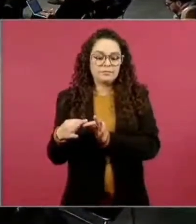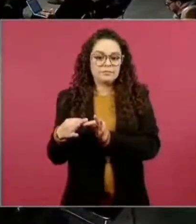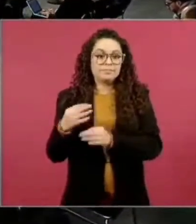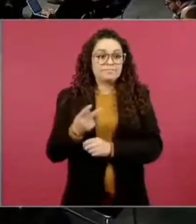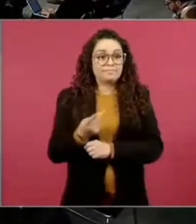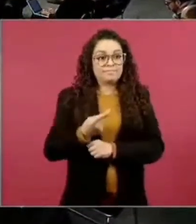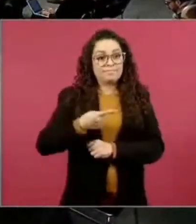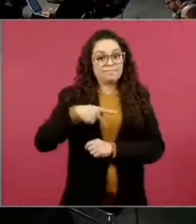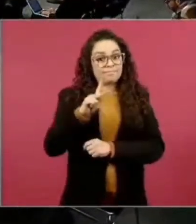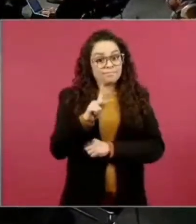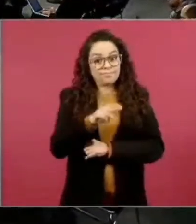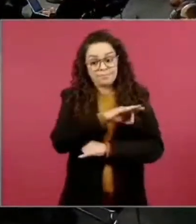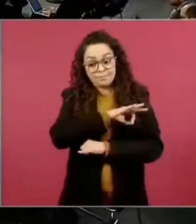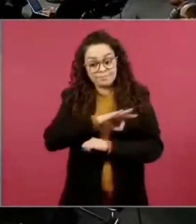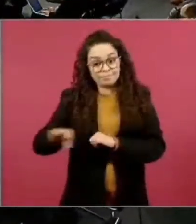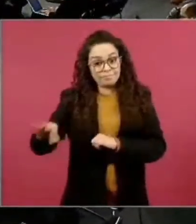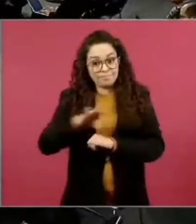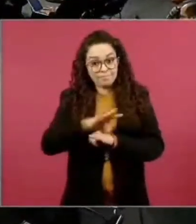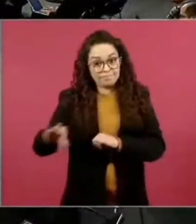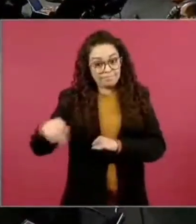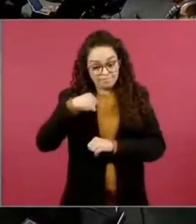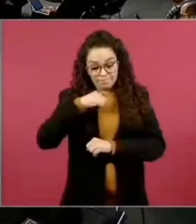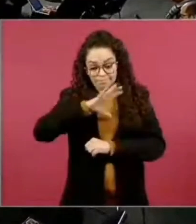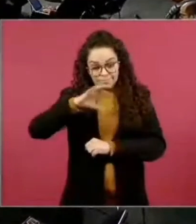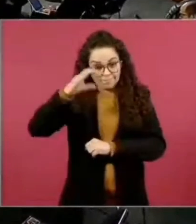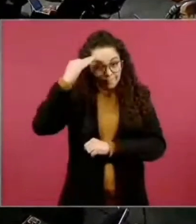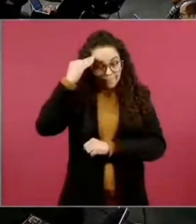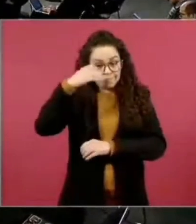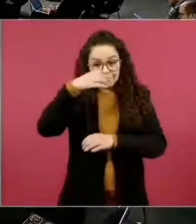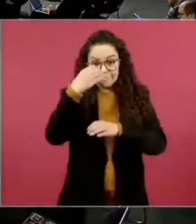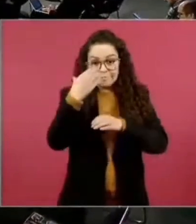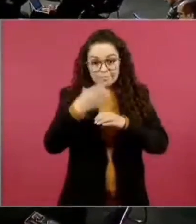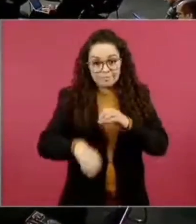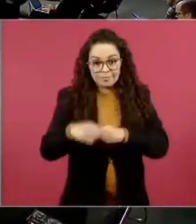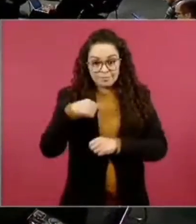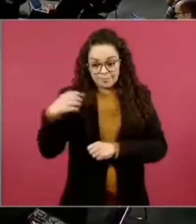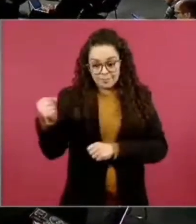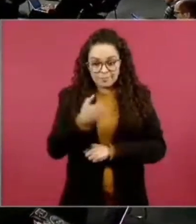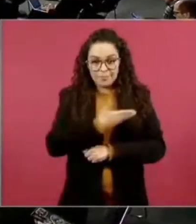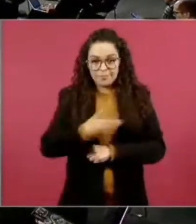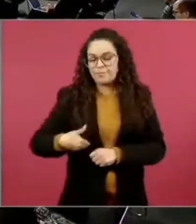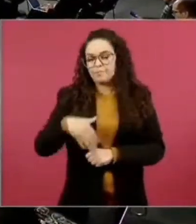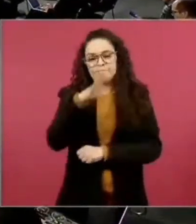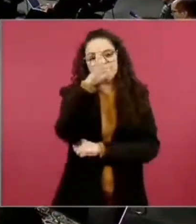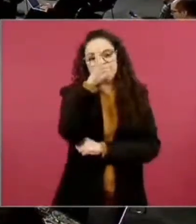ya no, ya es complicado. ¿Y para qué pensaba yo en el banco?